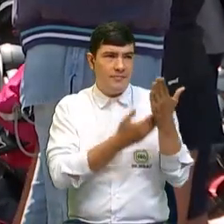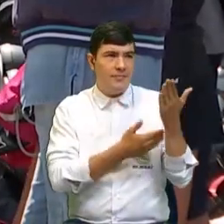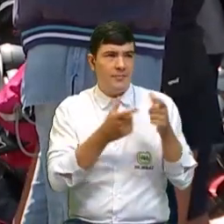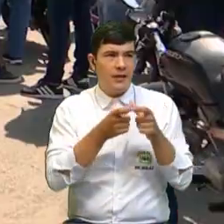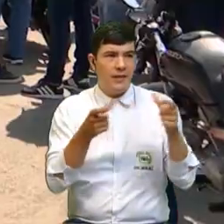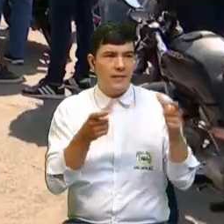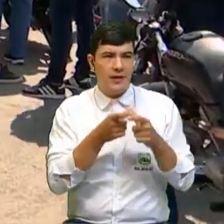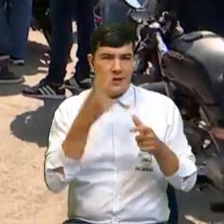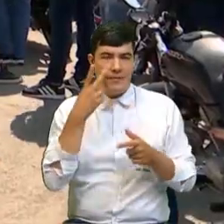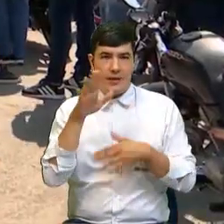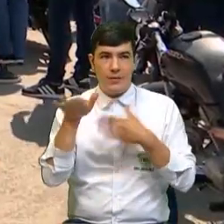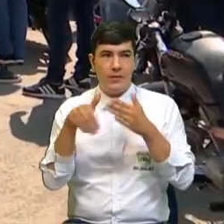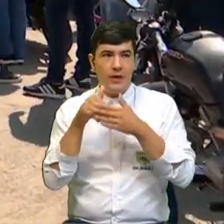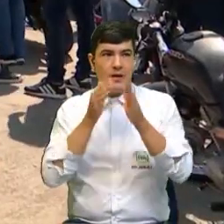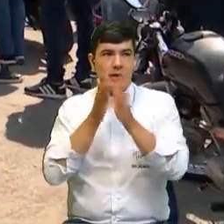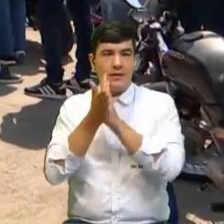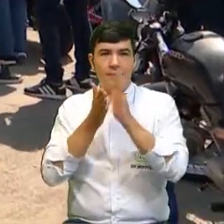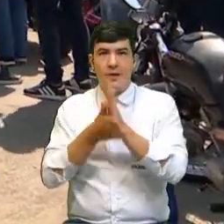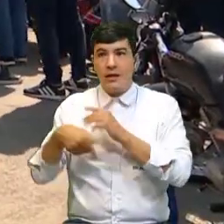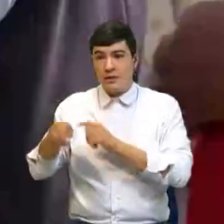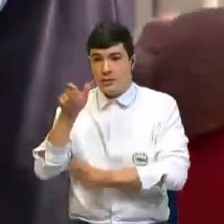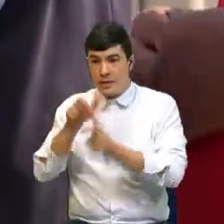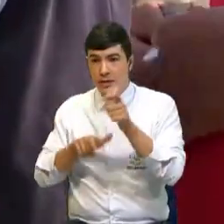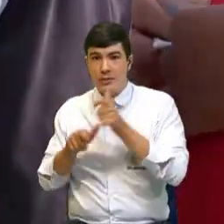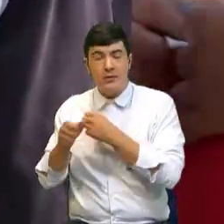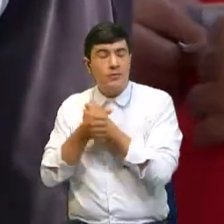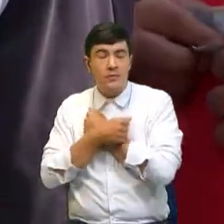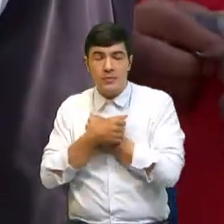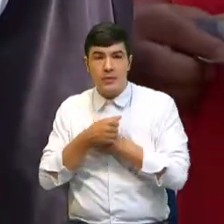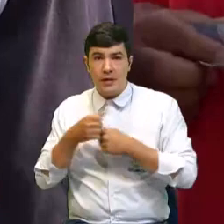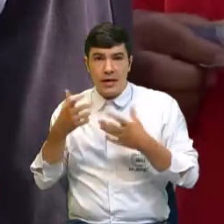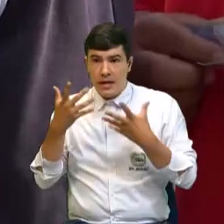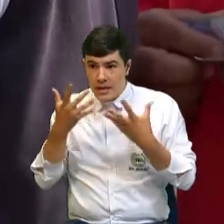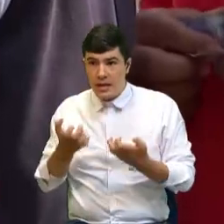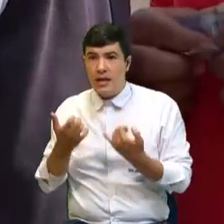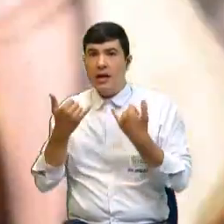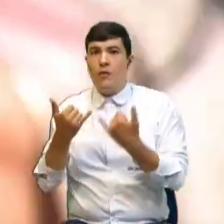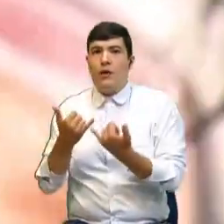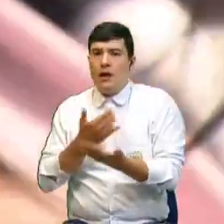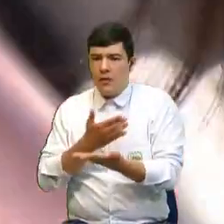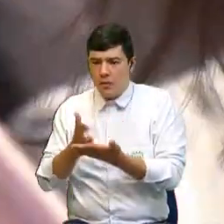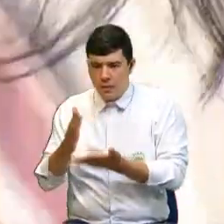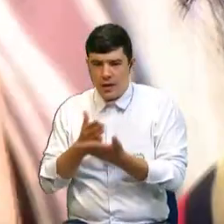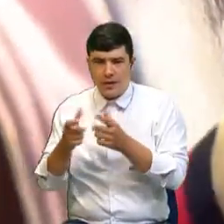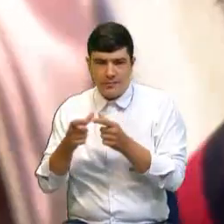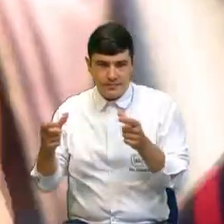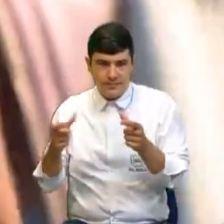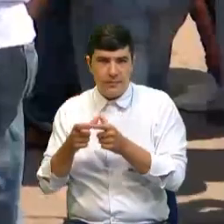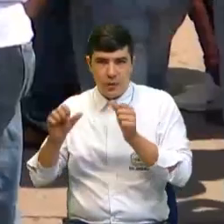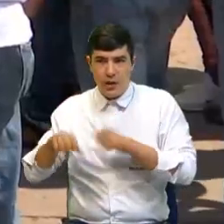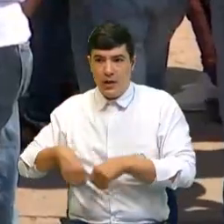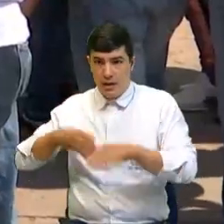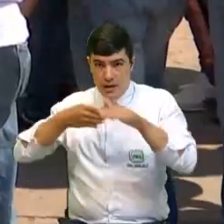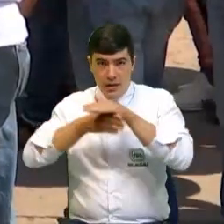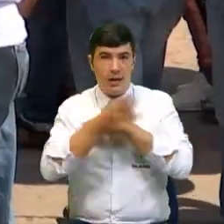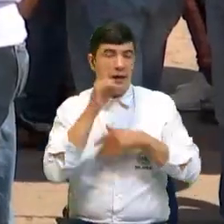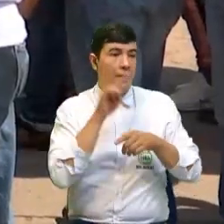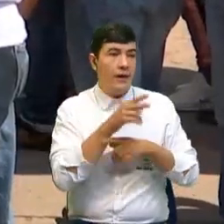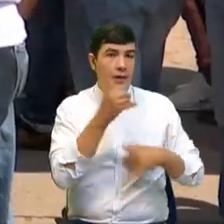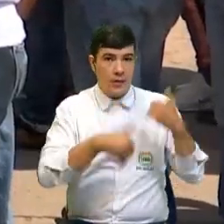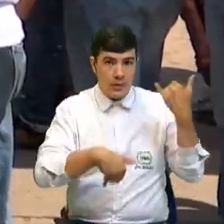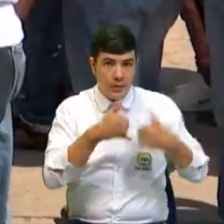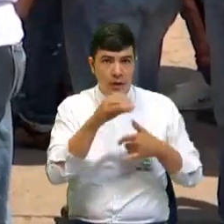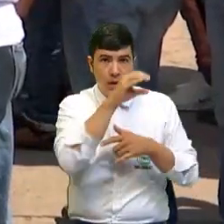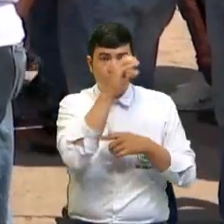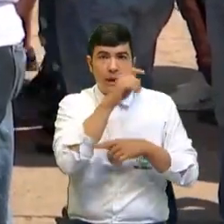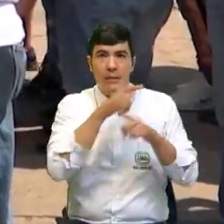contamos los aficionados bumangueses madrugaron a hacer la fila con la esperanza de encontrar entradas para ver jugar a la tricolor sin embargo para el primer